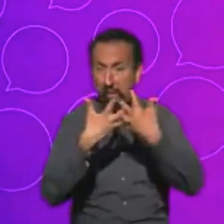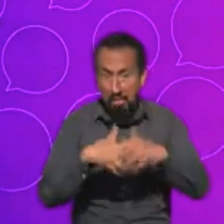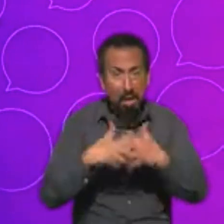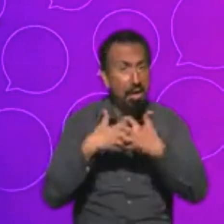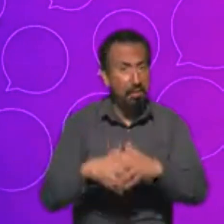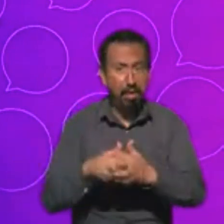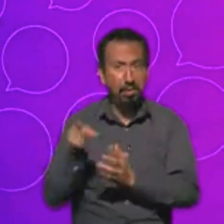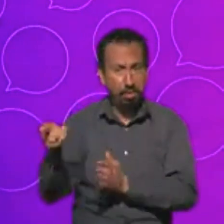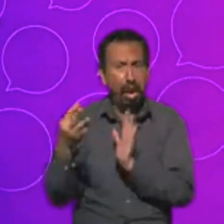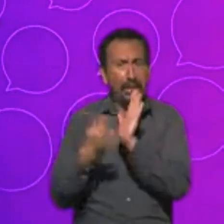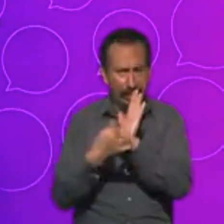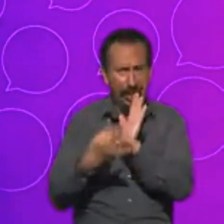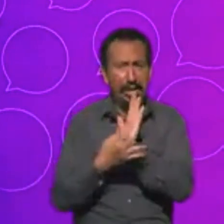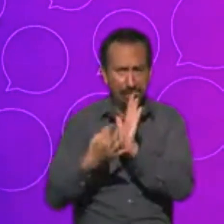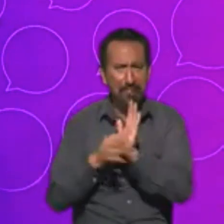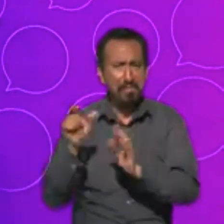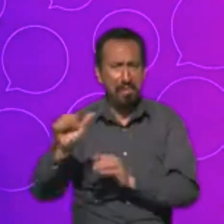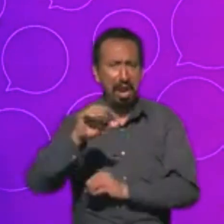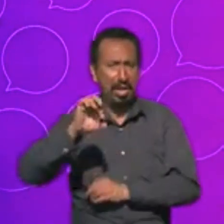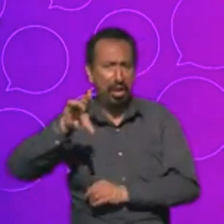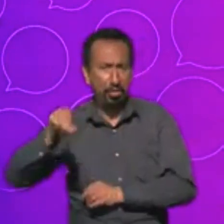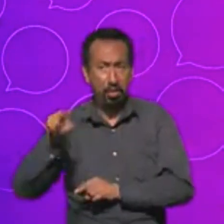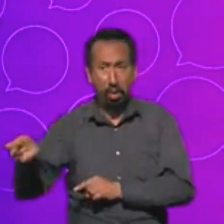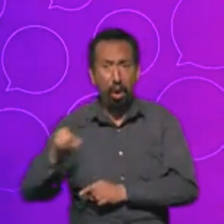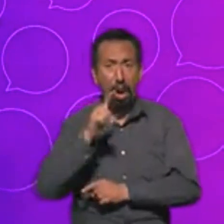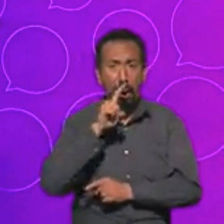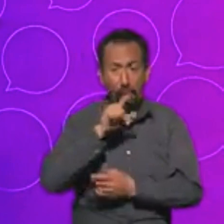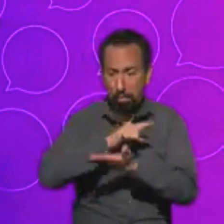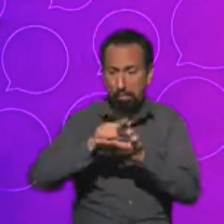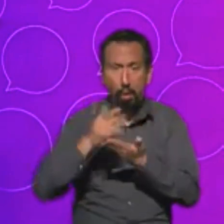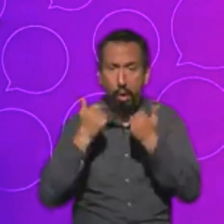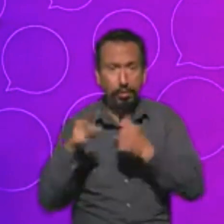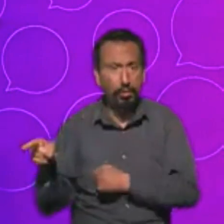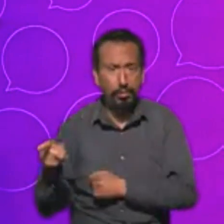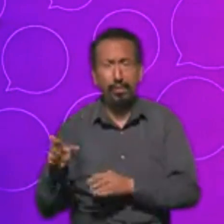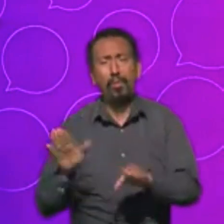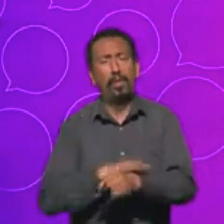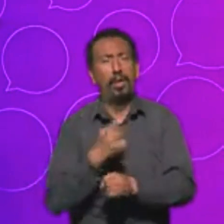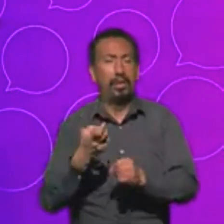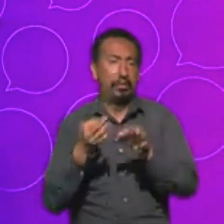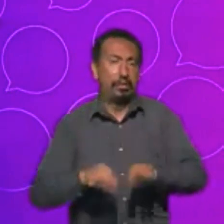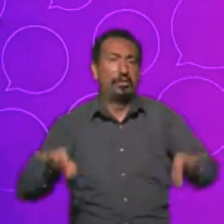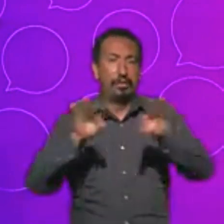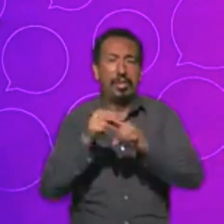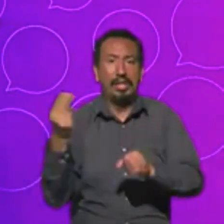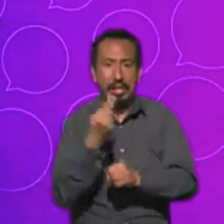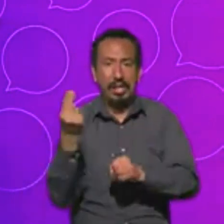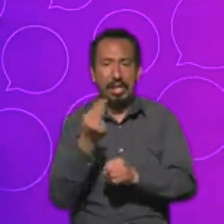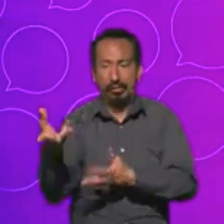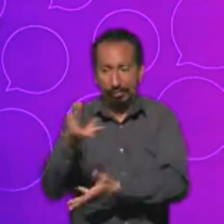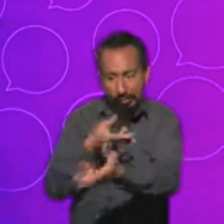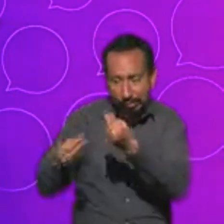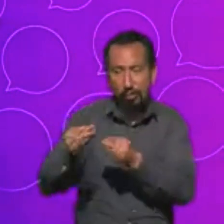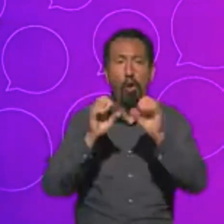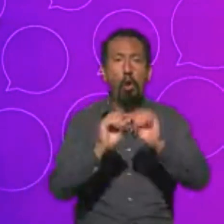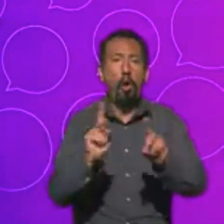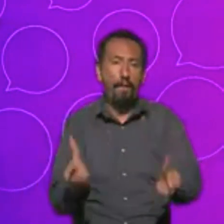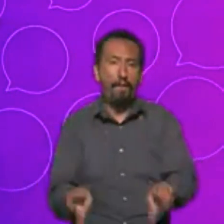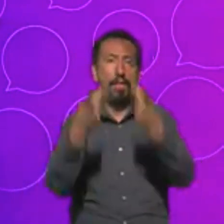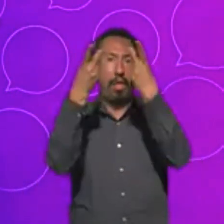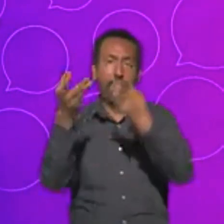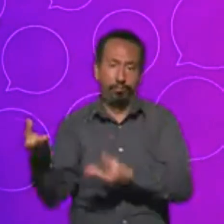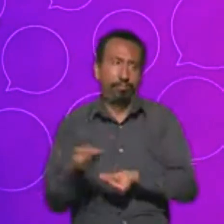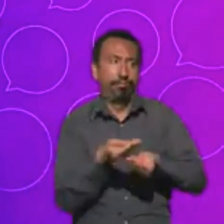hacen acero que no ocupen agua tratada y se debe de intercambiar o se debe de vender para que sea autosustentable la